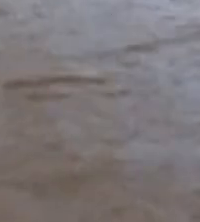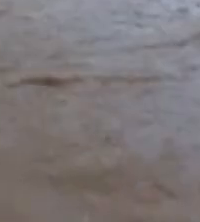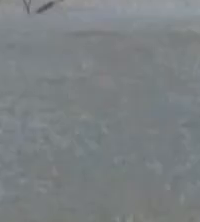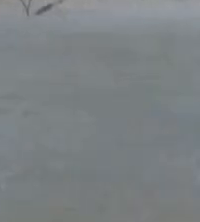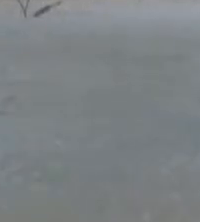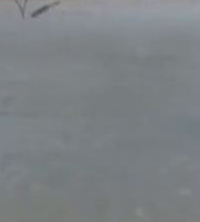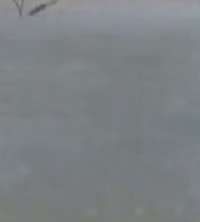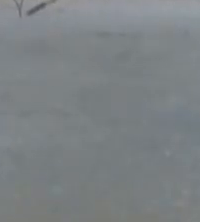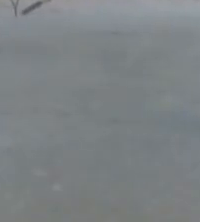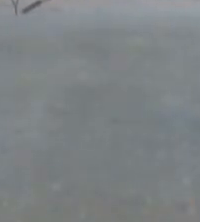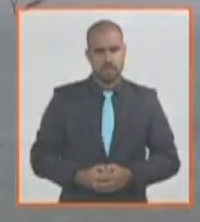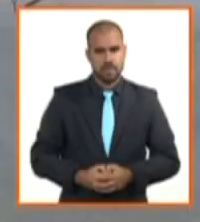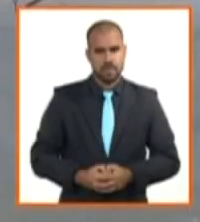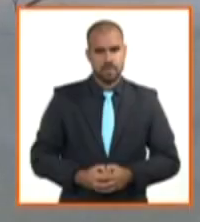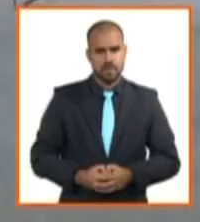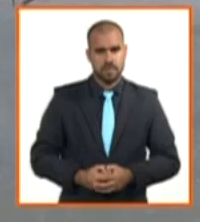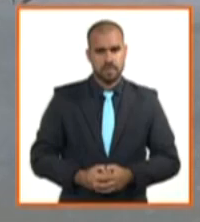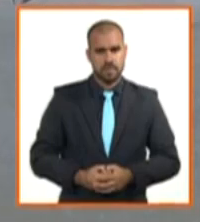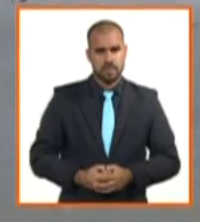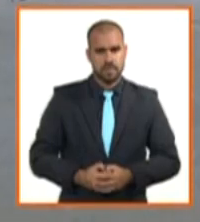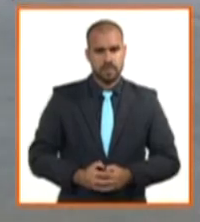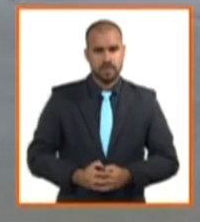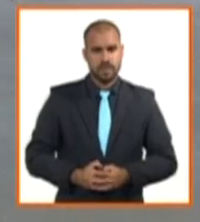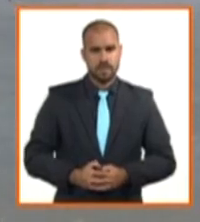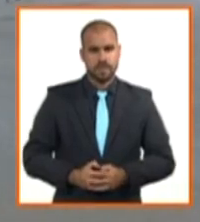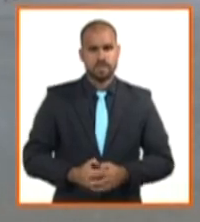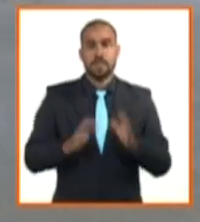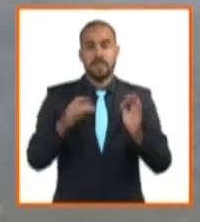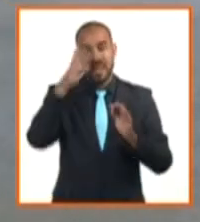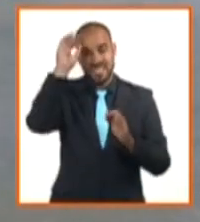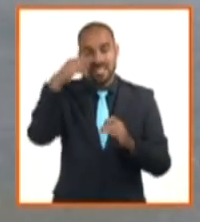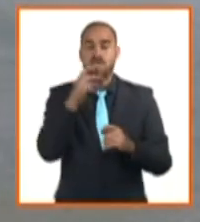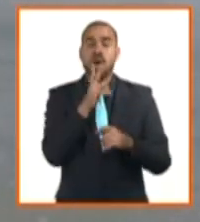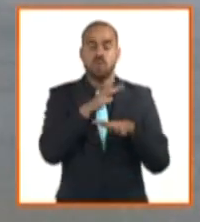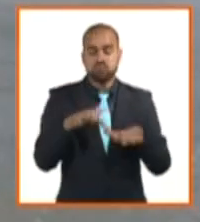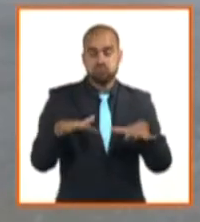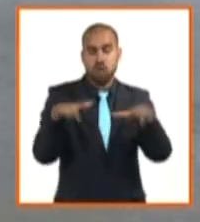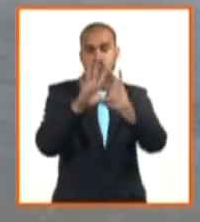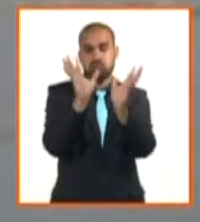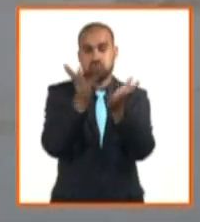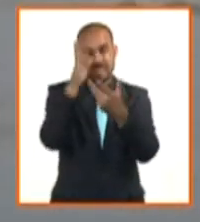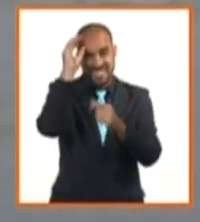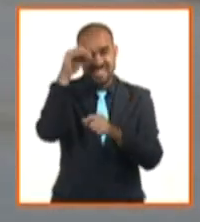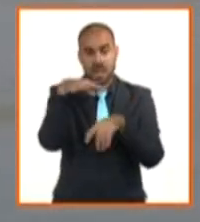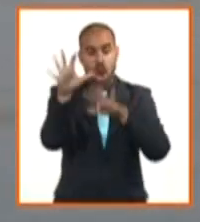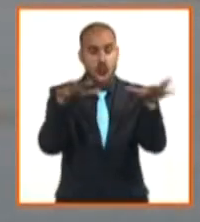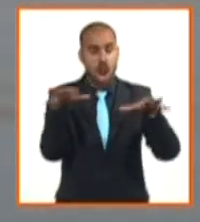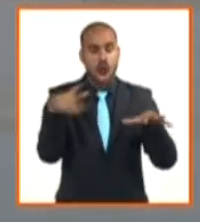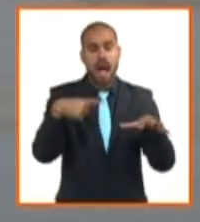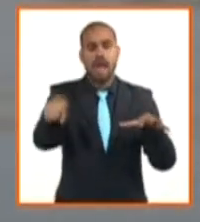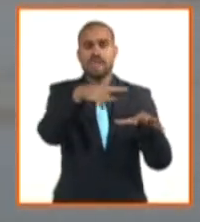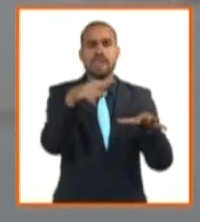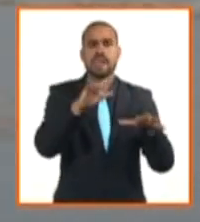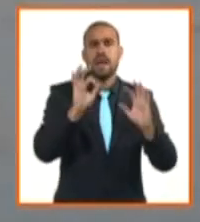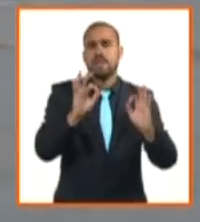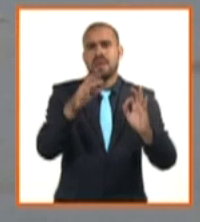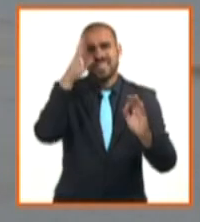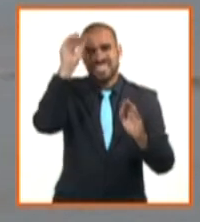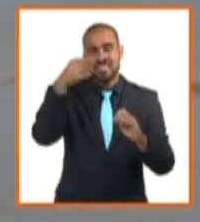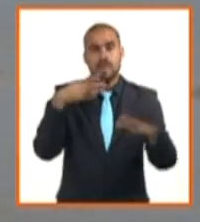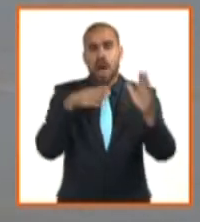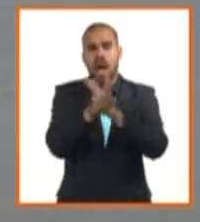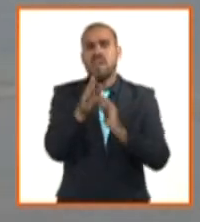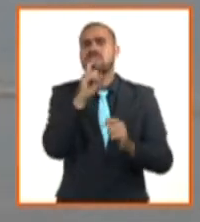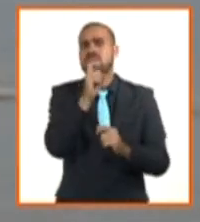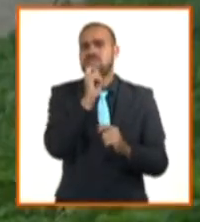carretera imposibilitando avanzar por esa zona que es conocida como la carretera para americana y día de acceso a las